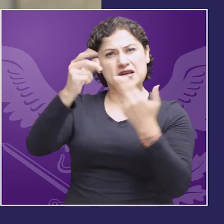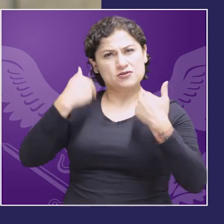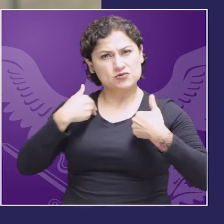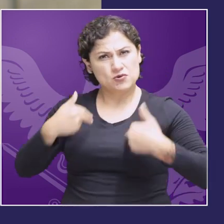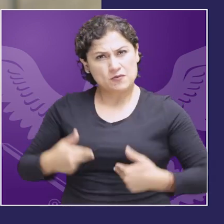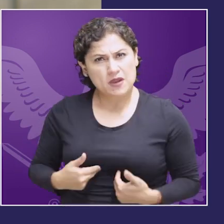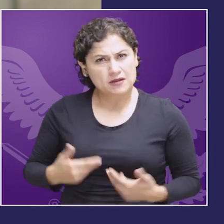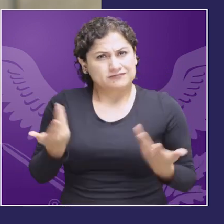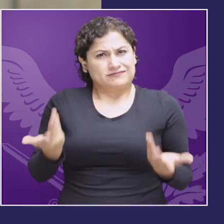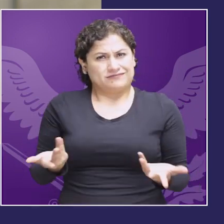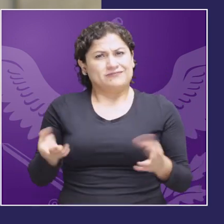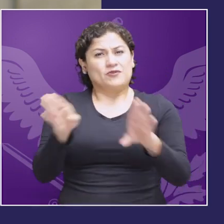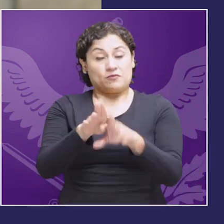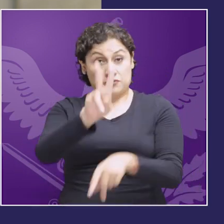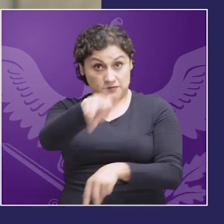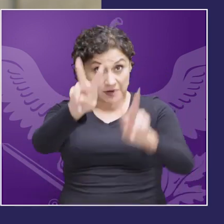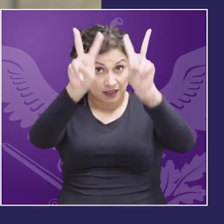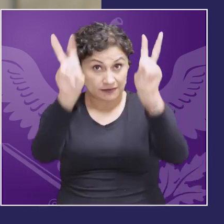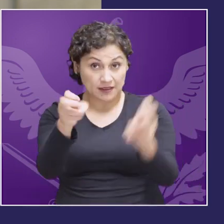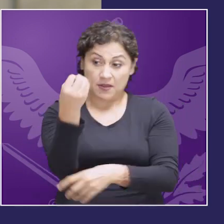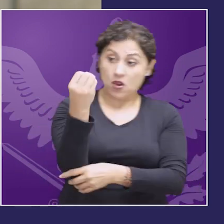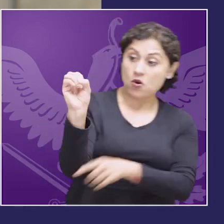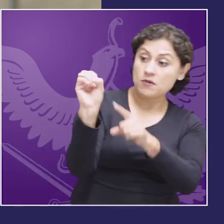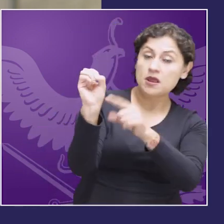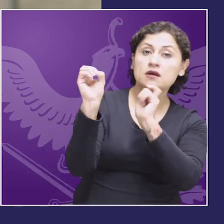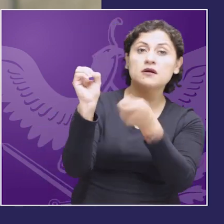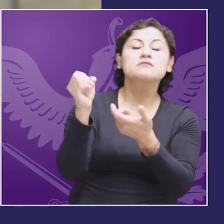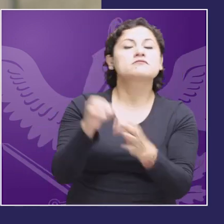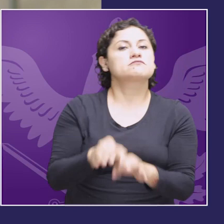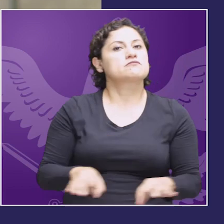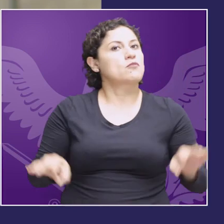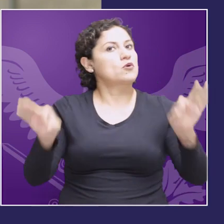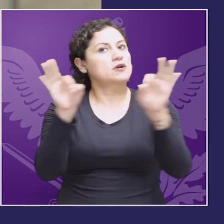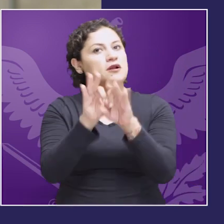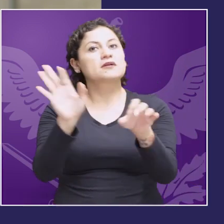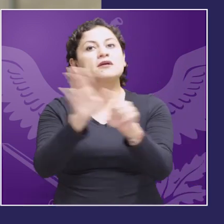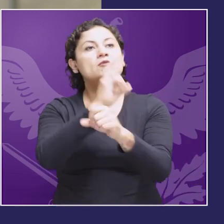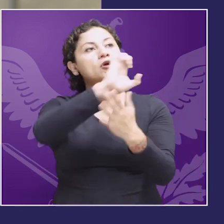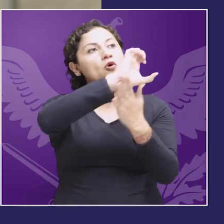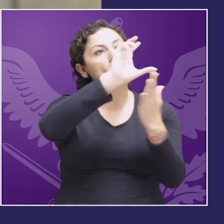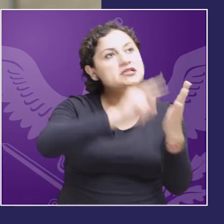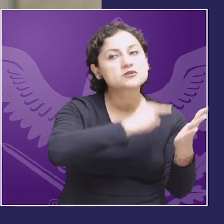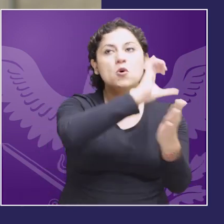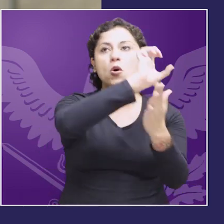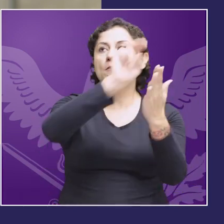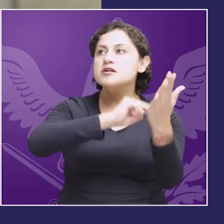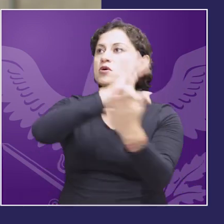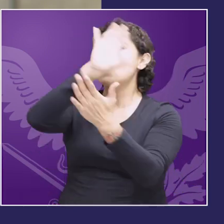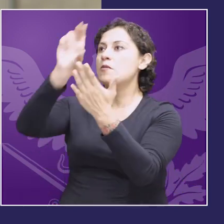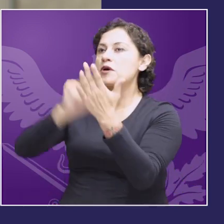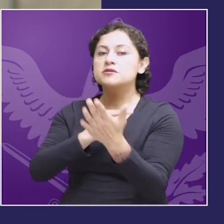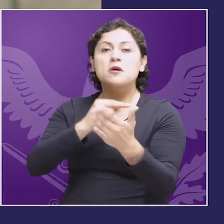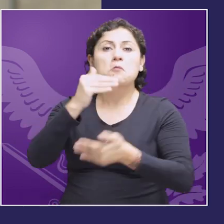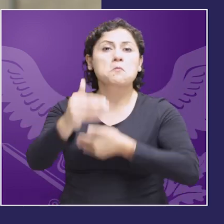haber visto temas de derechos humanos ni de género. O sea, el tema de la obligatoriedad es sumamente importante, porque si no vamos de